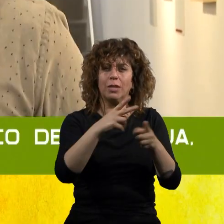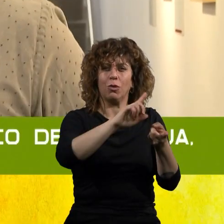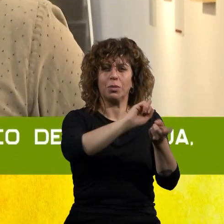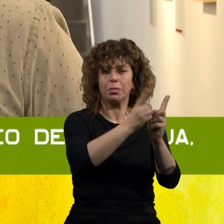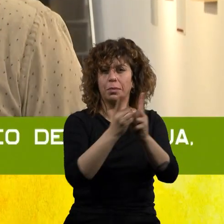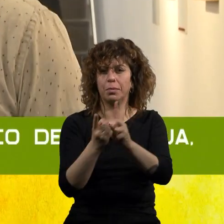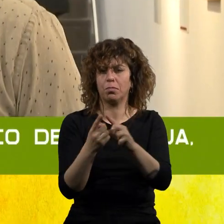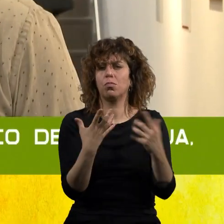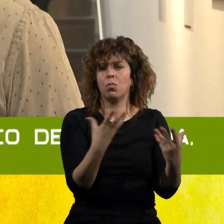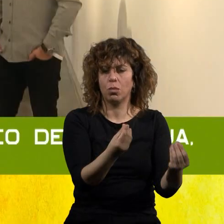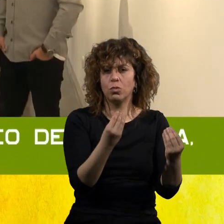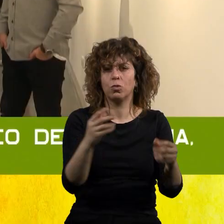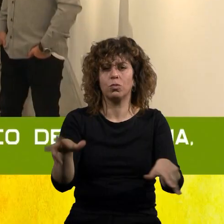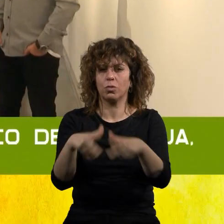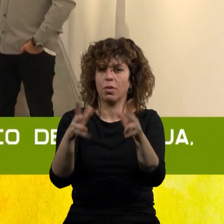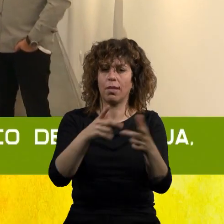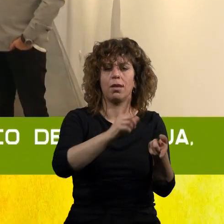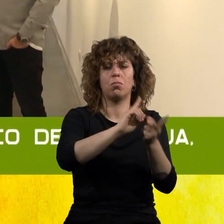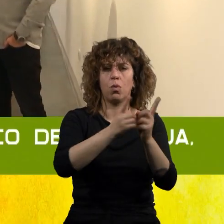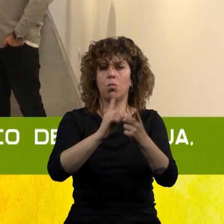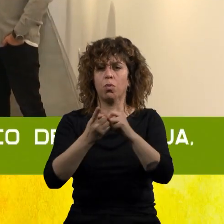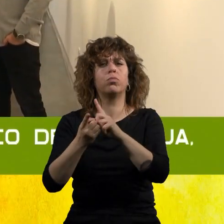políticos y sociales.